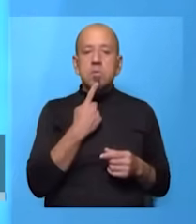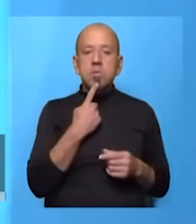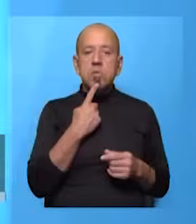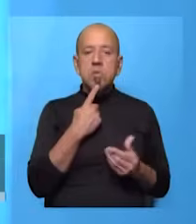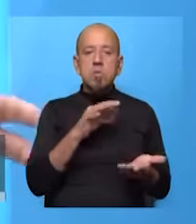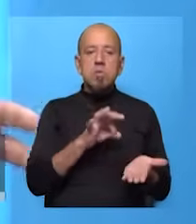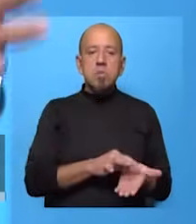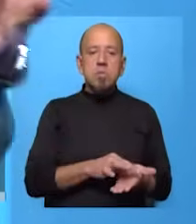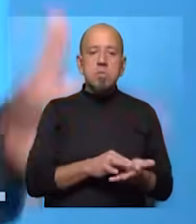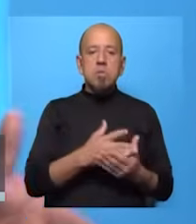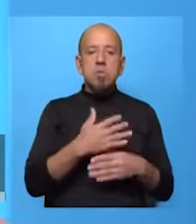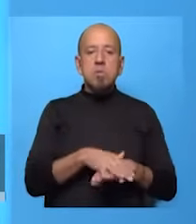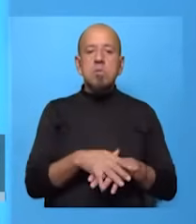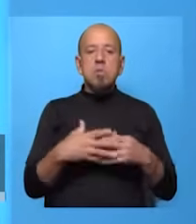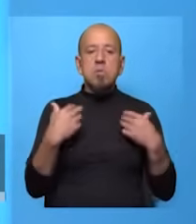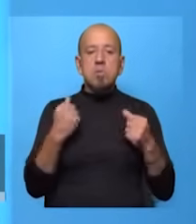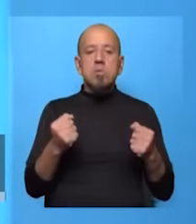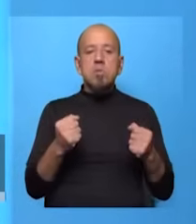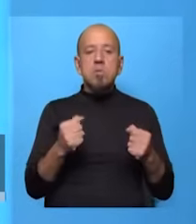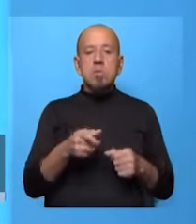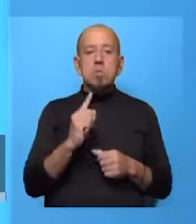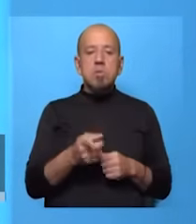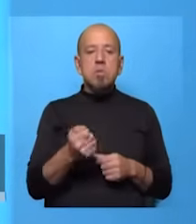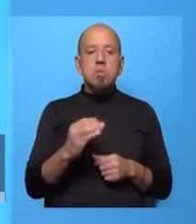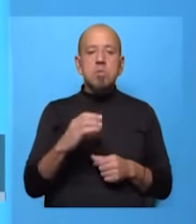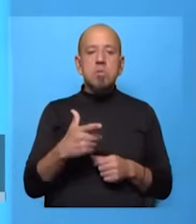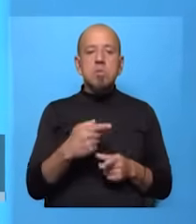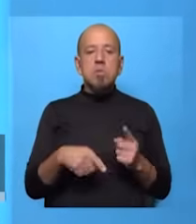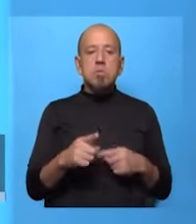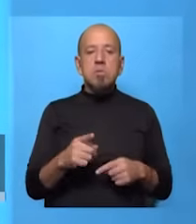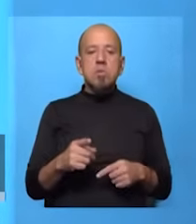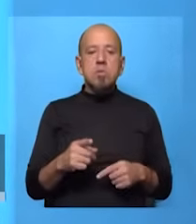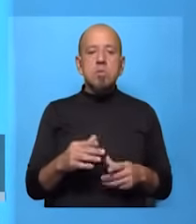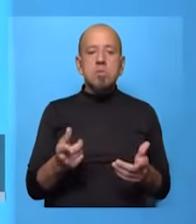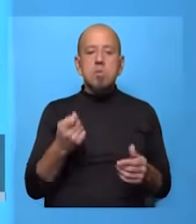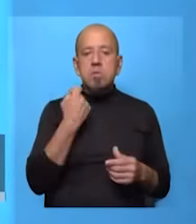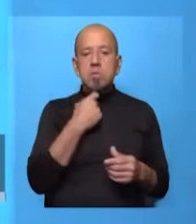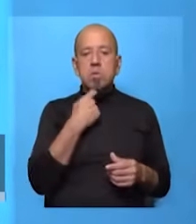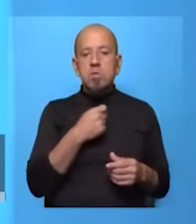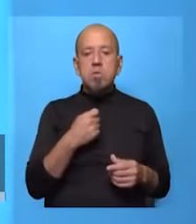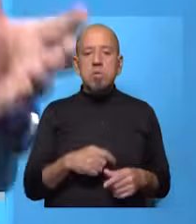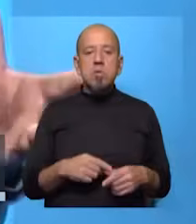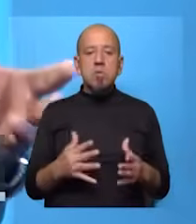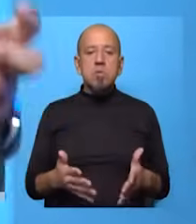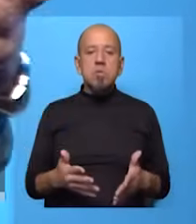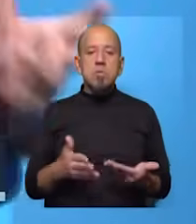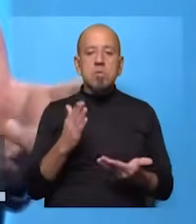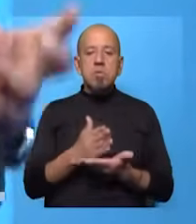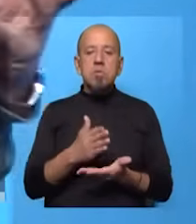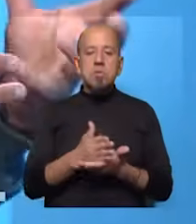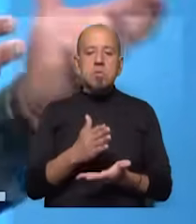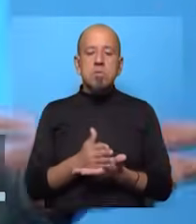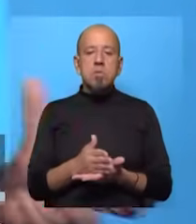integrado de salud se apoyó en el gachi en los científicos tomó decisiones en ese sentido Pero le faltó corazón porque la asistencia a las